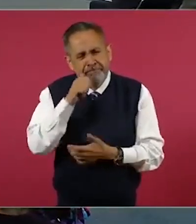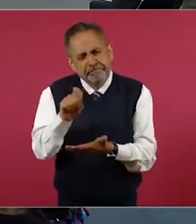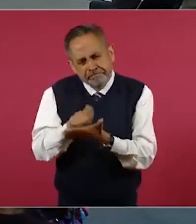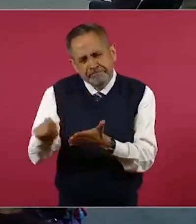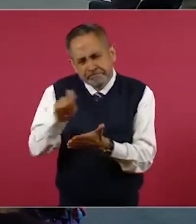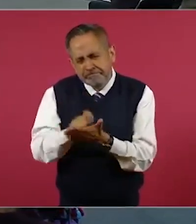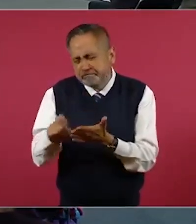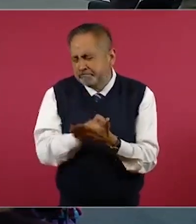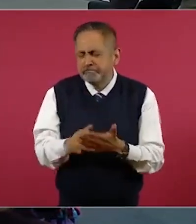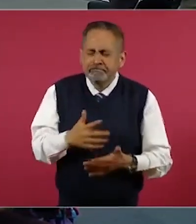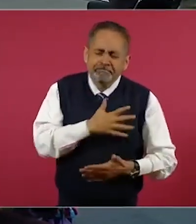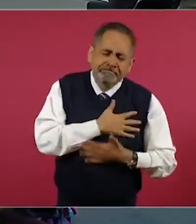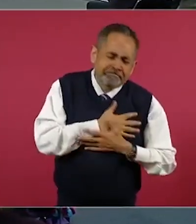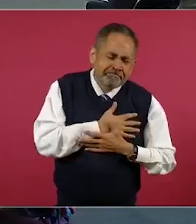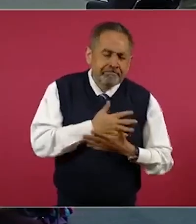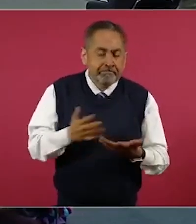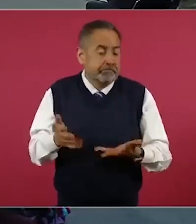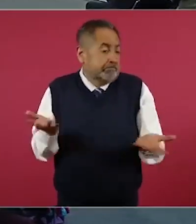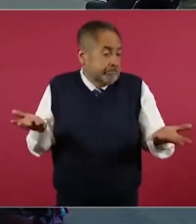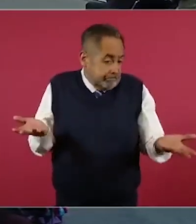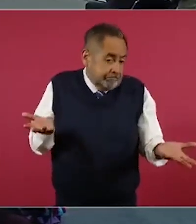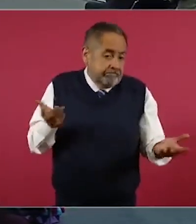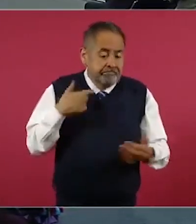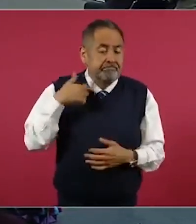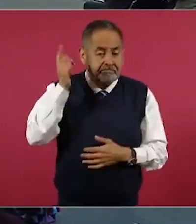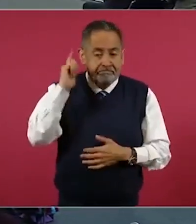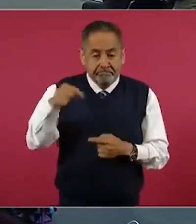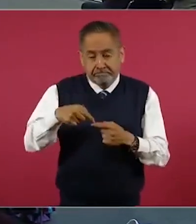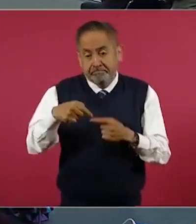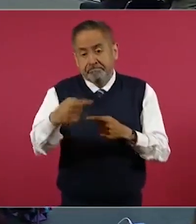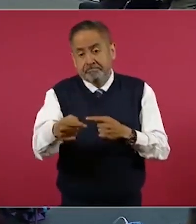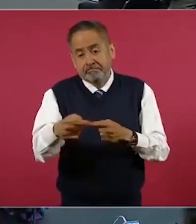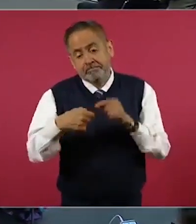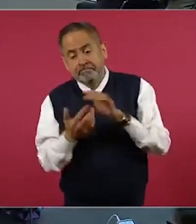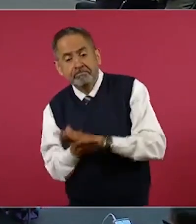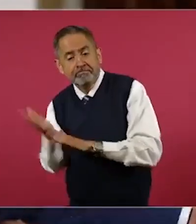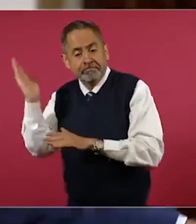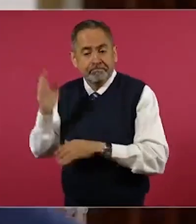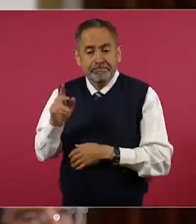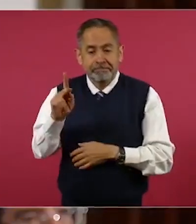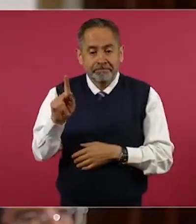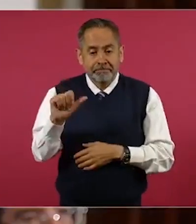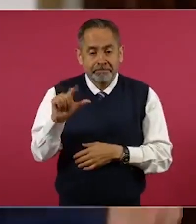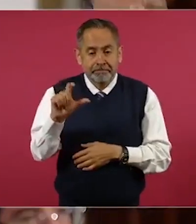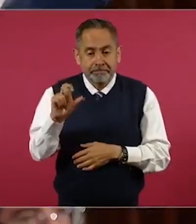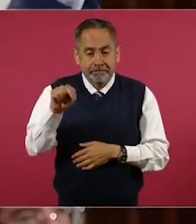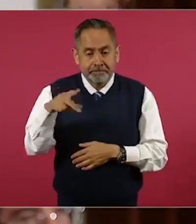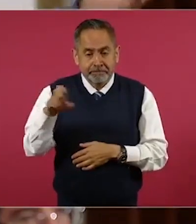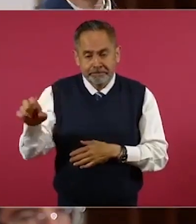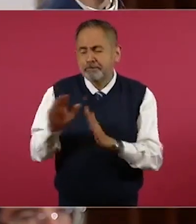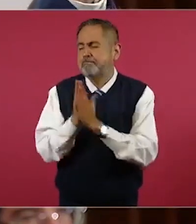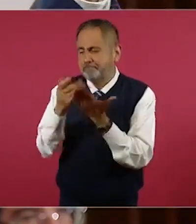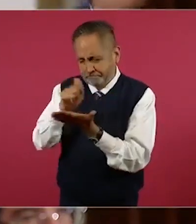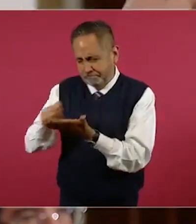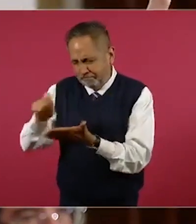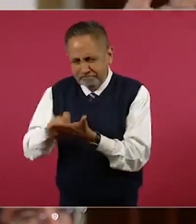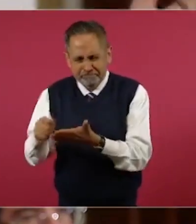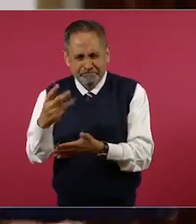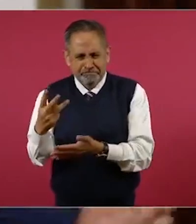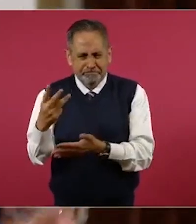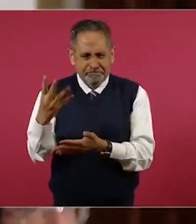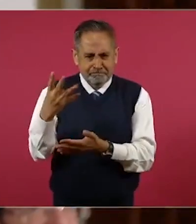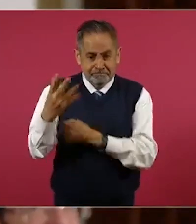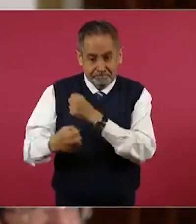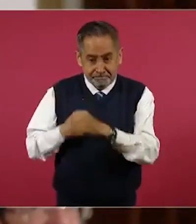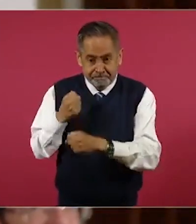apasionado y yo espero que ahora que me voy a Palenque y que voy a hacer este libro me va a llevar 3 cu años porque